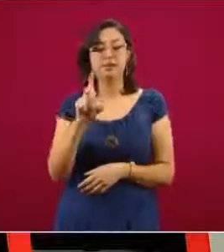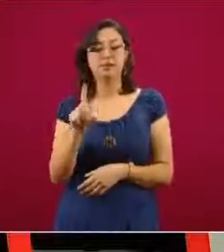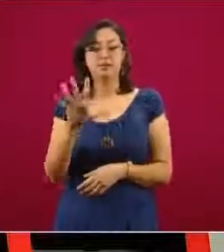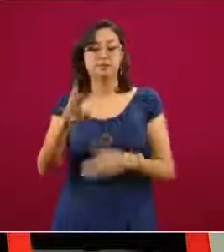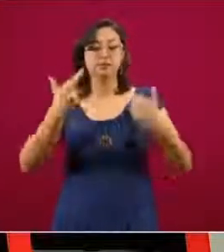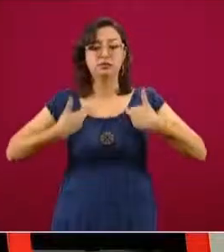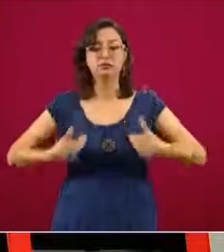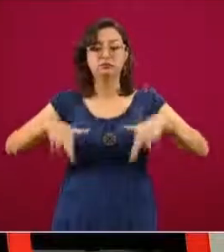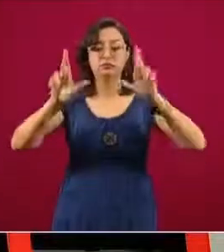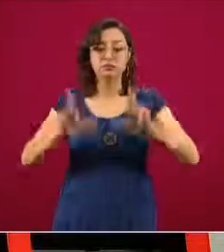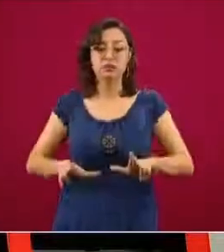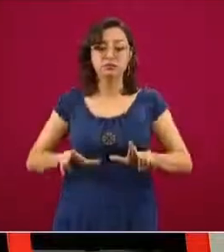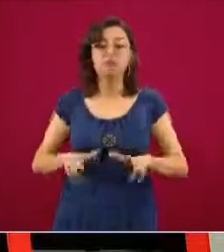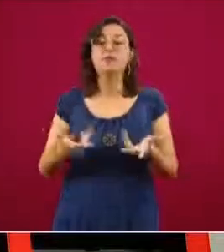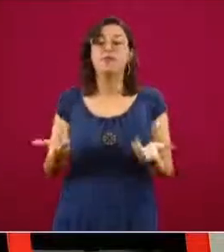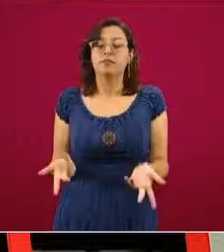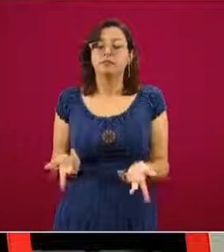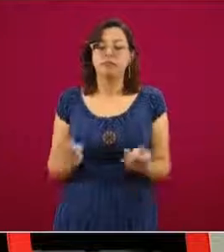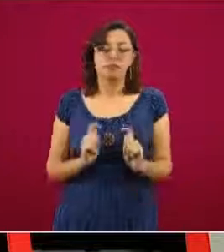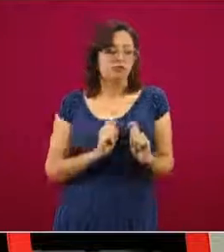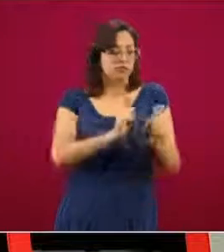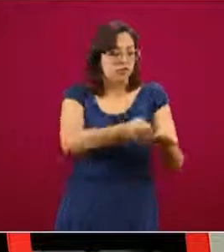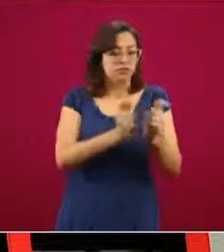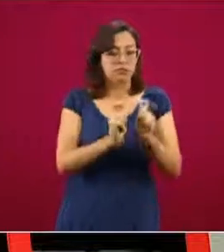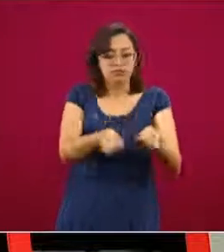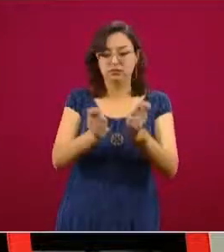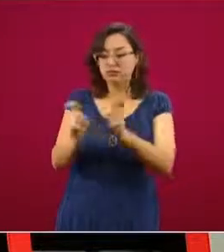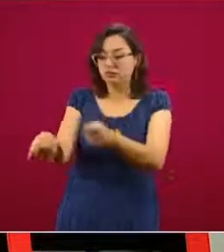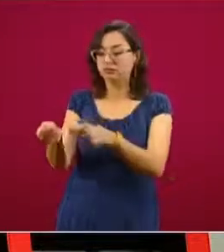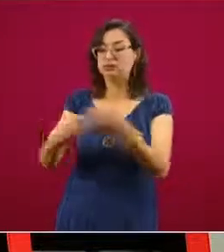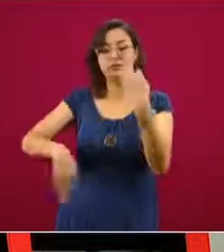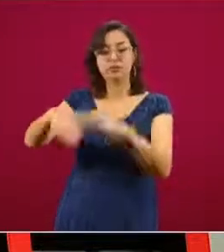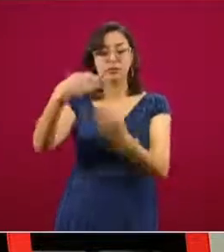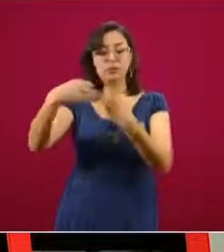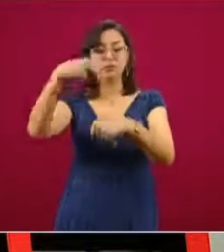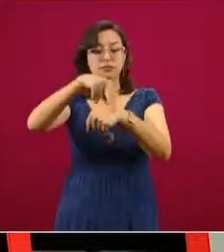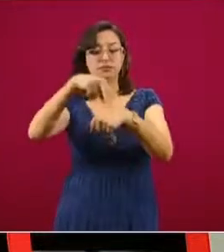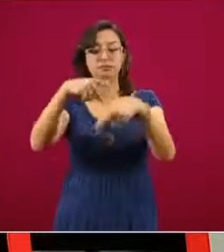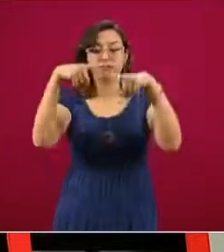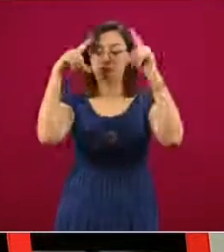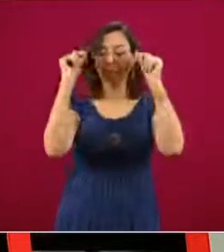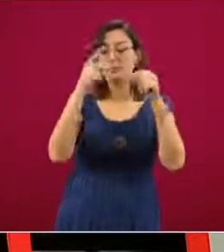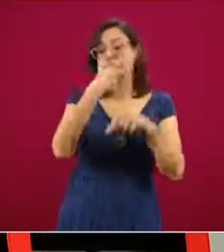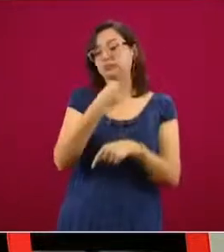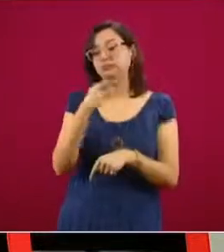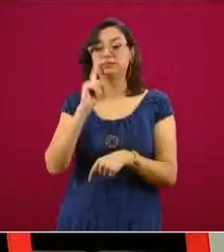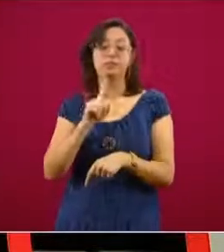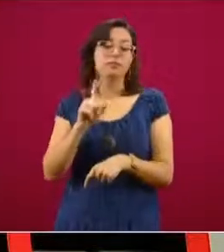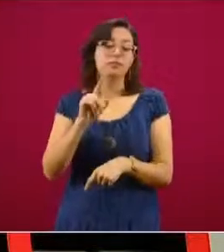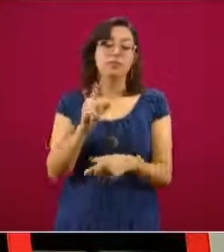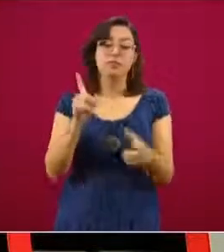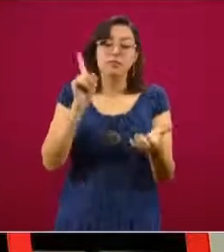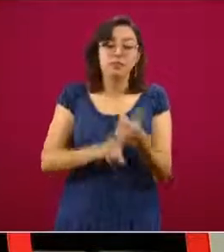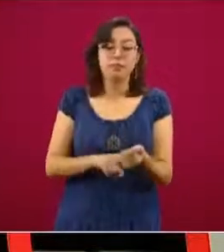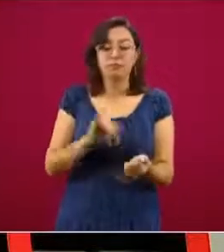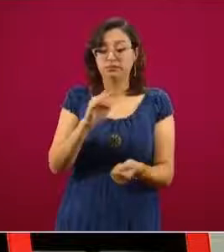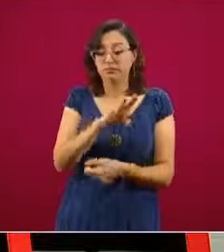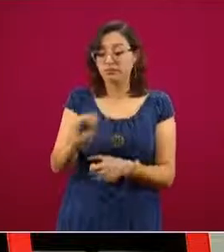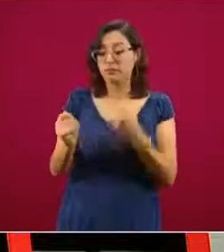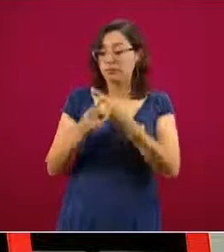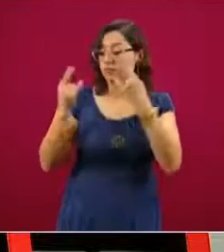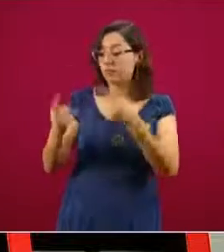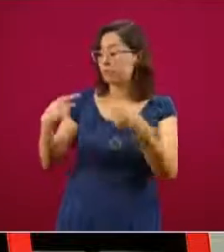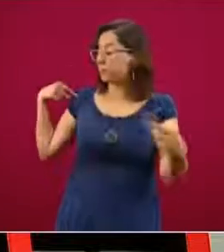que ellos, los representantes, todos médicos, médicas, enfermeras, enfermeros del Seguro Social, con amplia